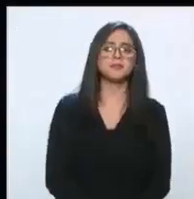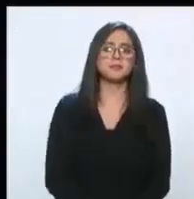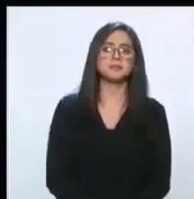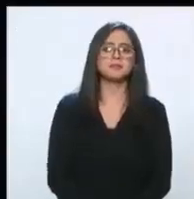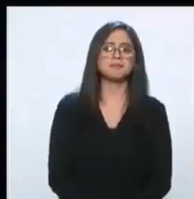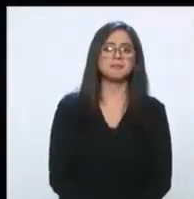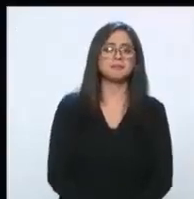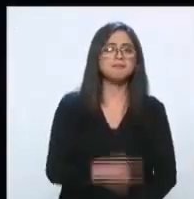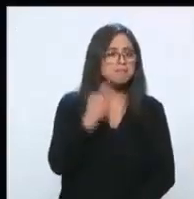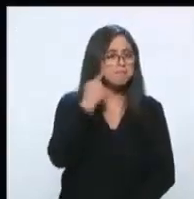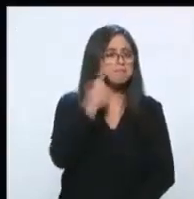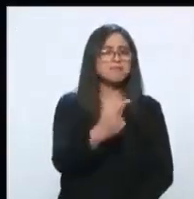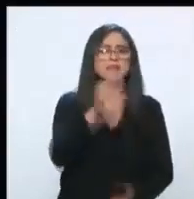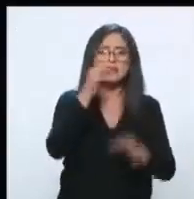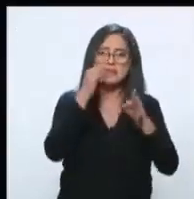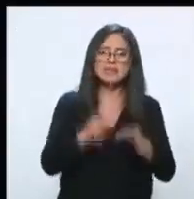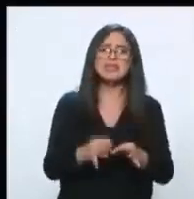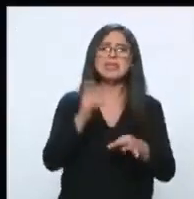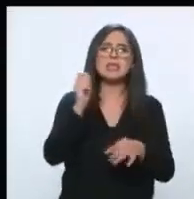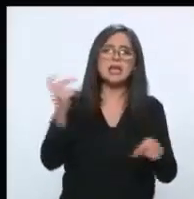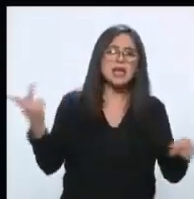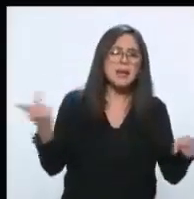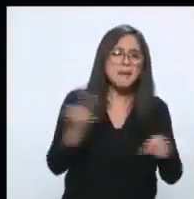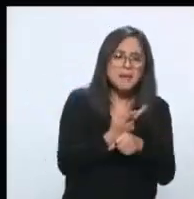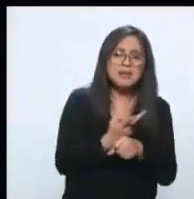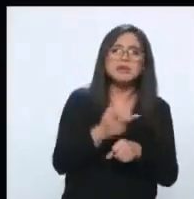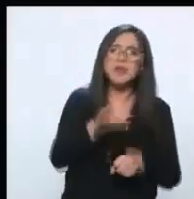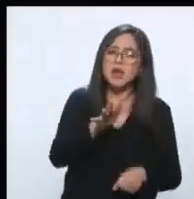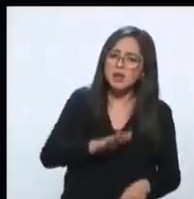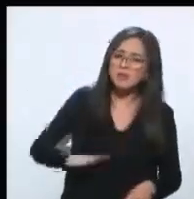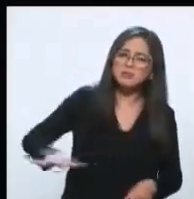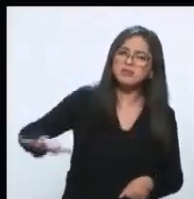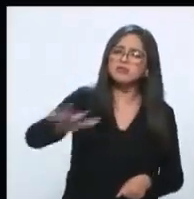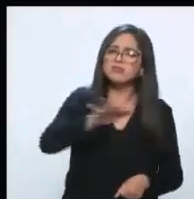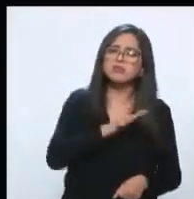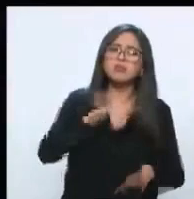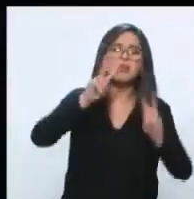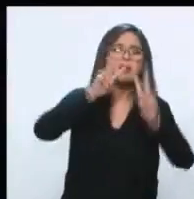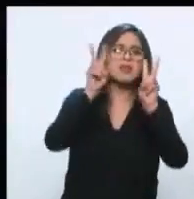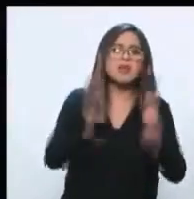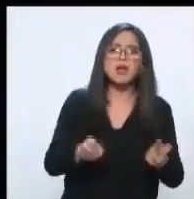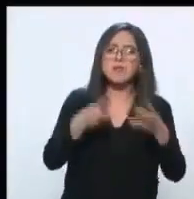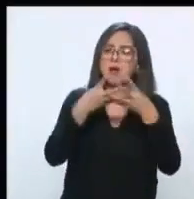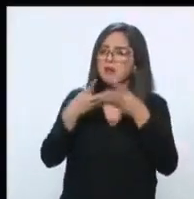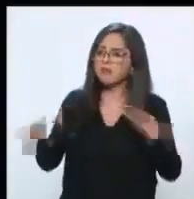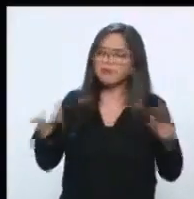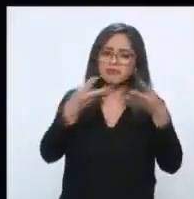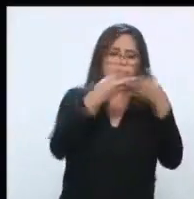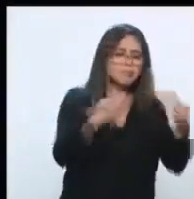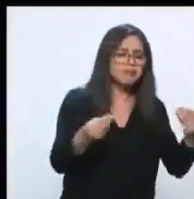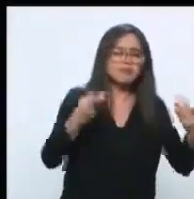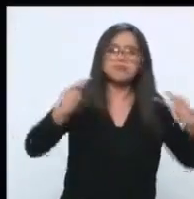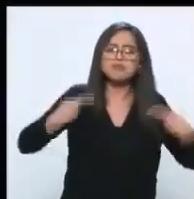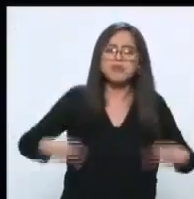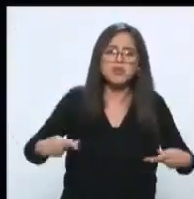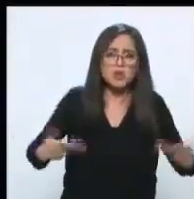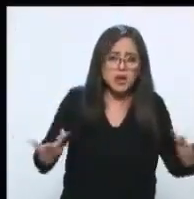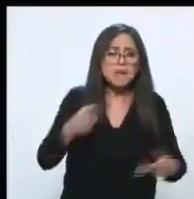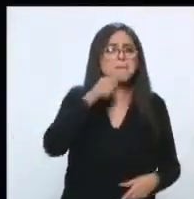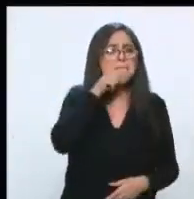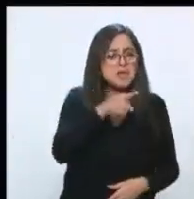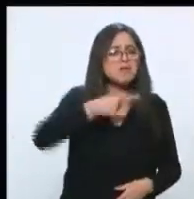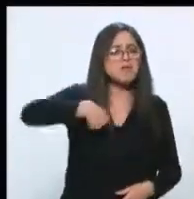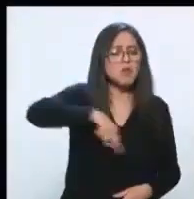la dimensión del problema, una radiografía de cómo se comporta el tema de la desaparición forzada y de los esfuerzos que se